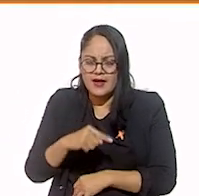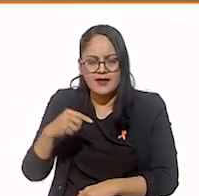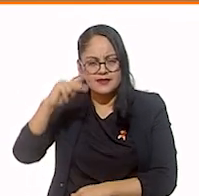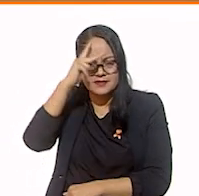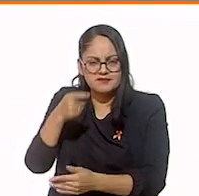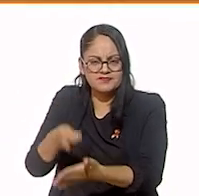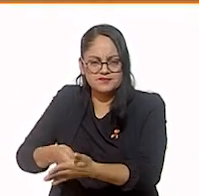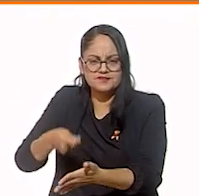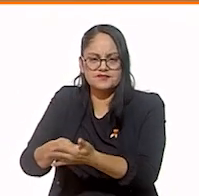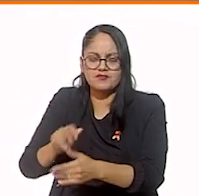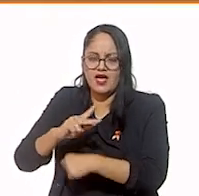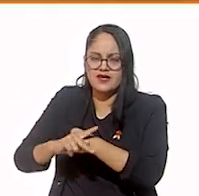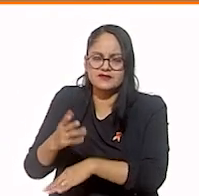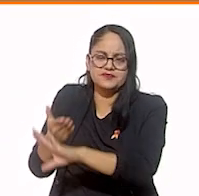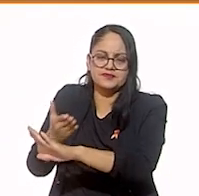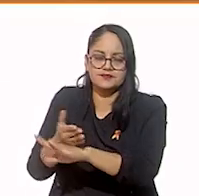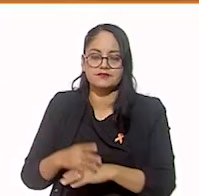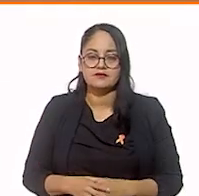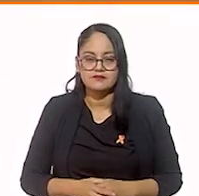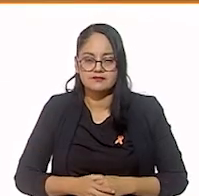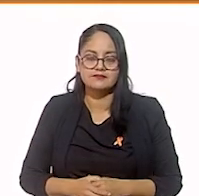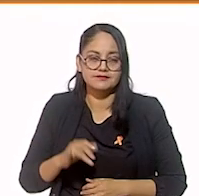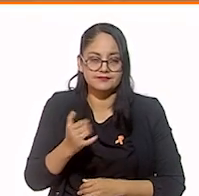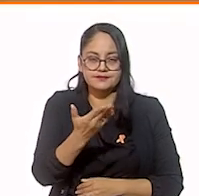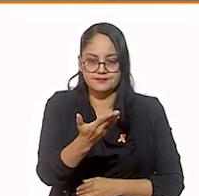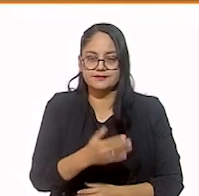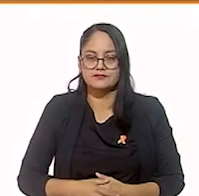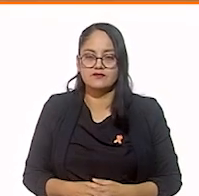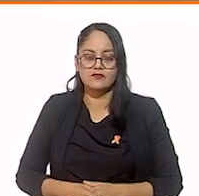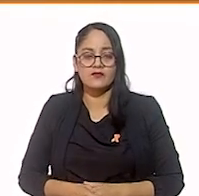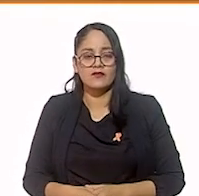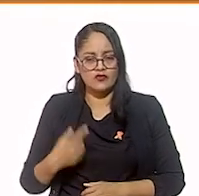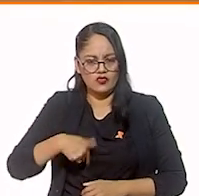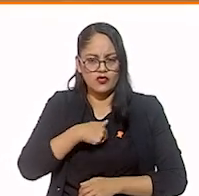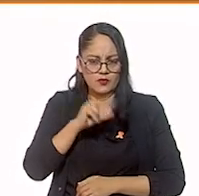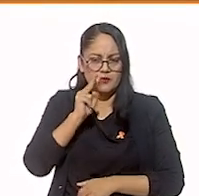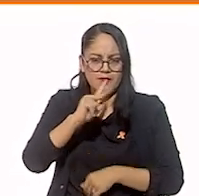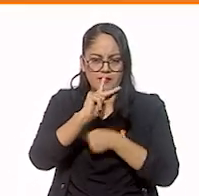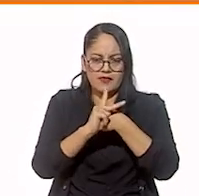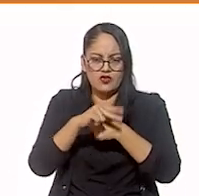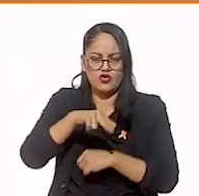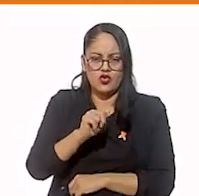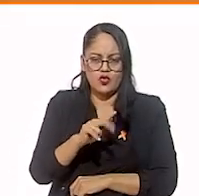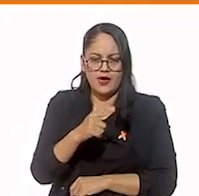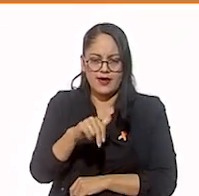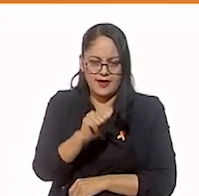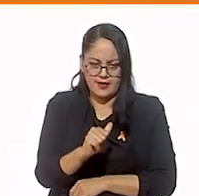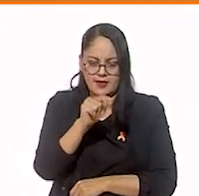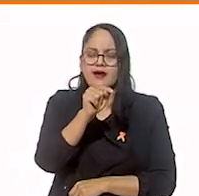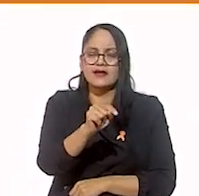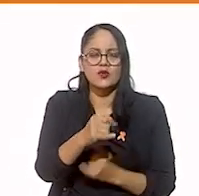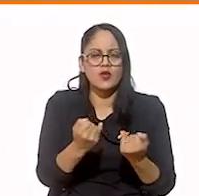presión simbólica contra el país. Claro. Sí, no, sí, adelante. Esto que veíamos en Noruega también va acompañado